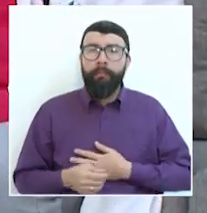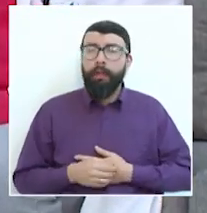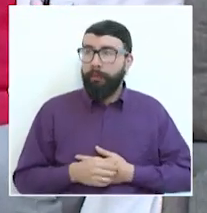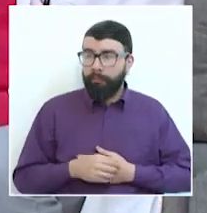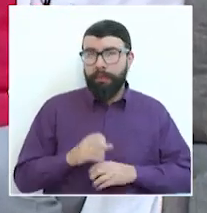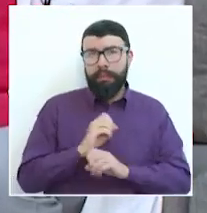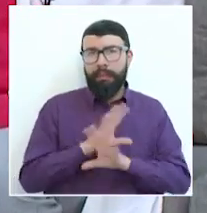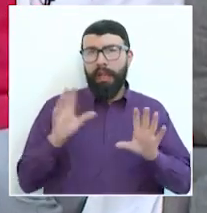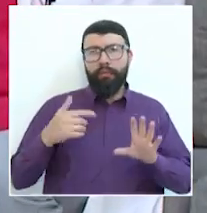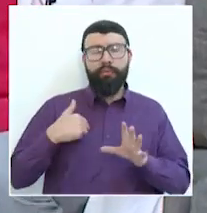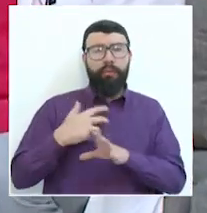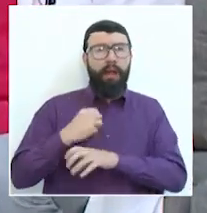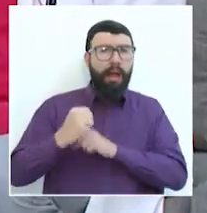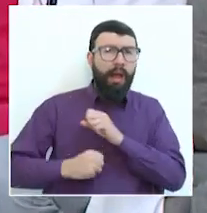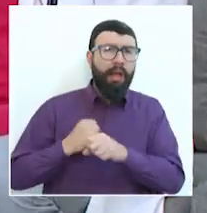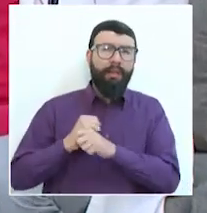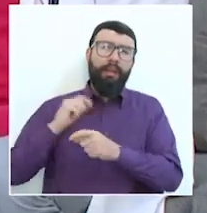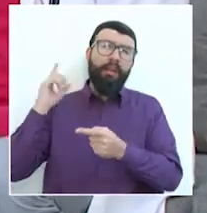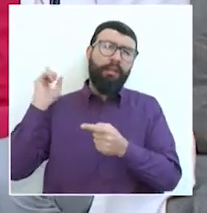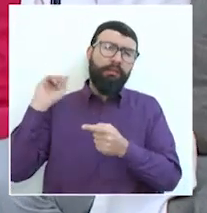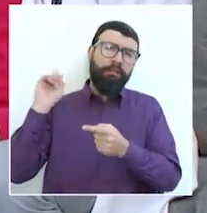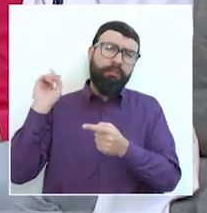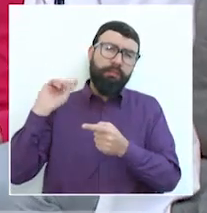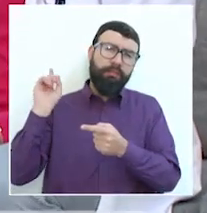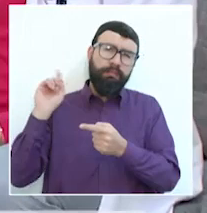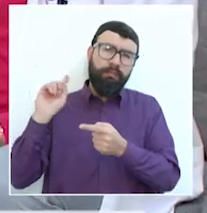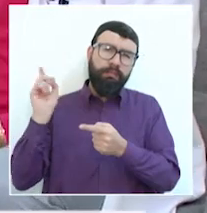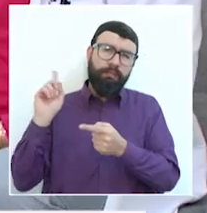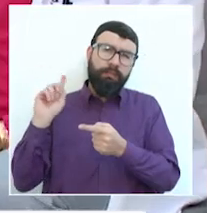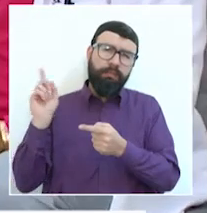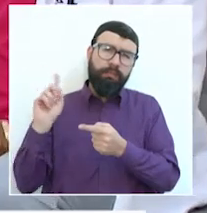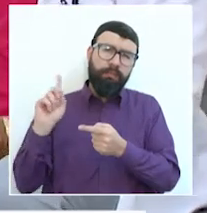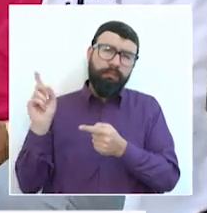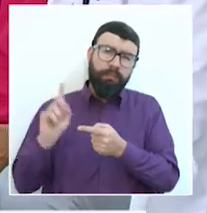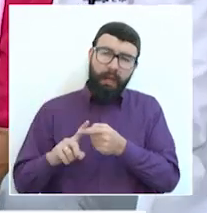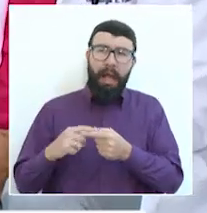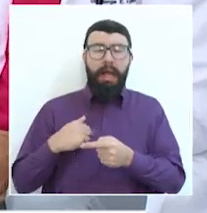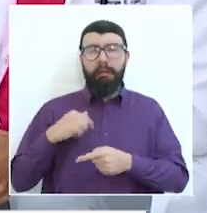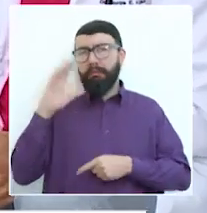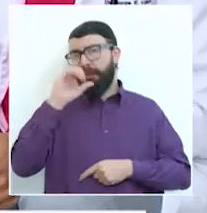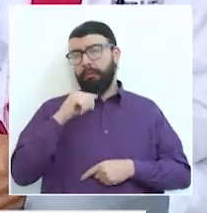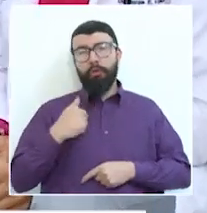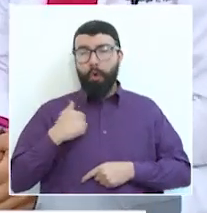el trasegar de los años, uno se va dando cuenta que uno ya no es un joven.